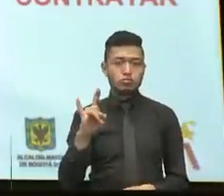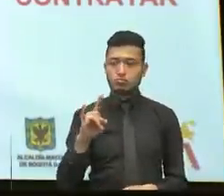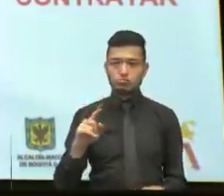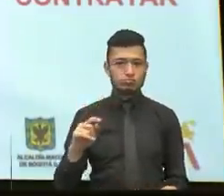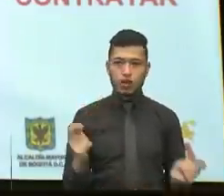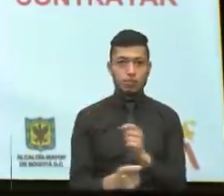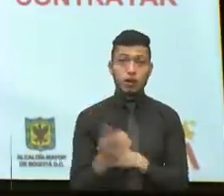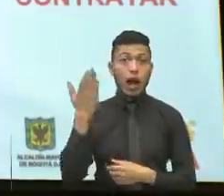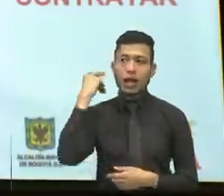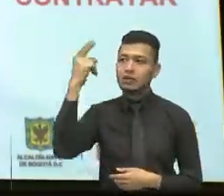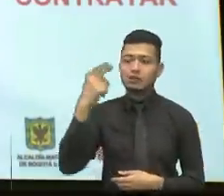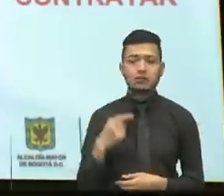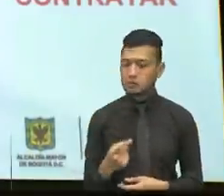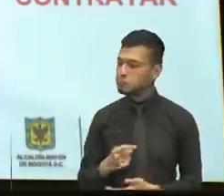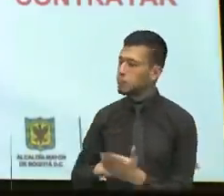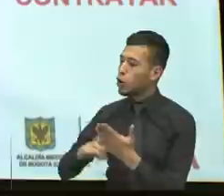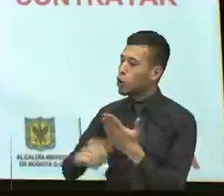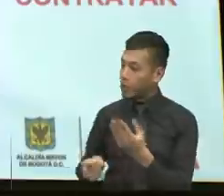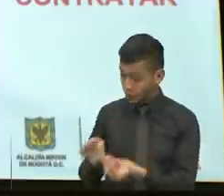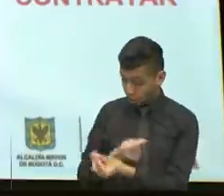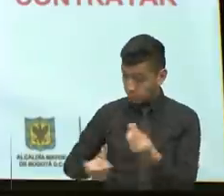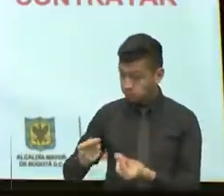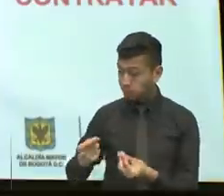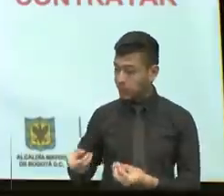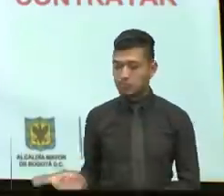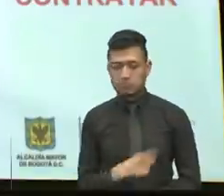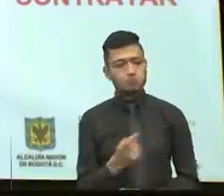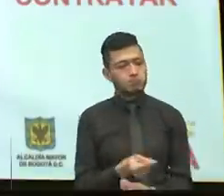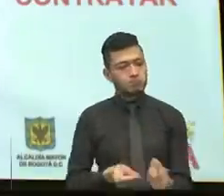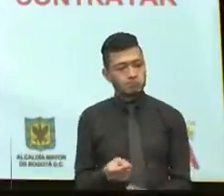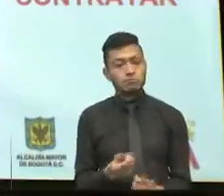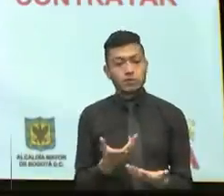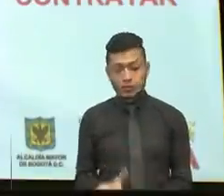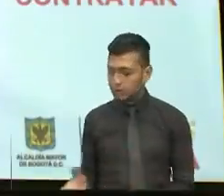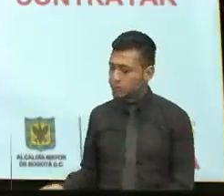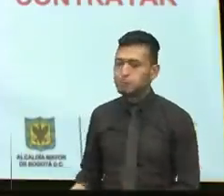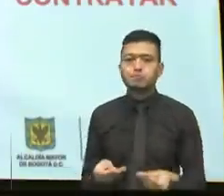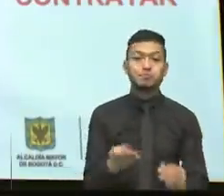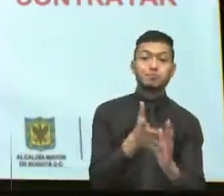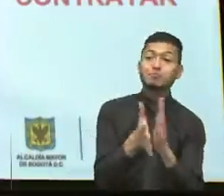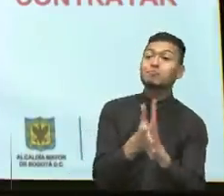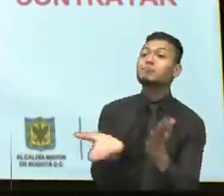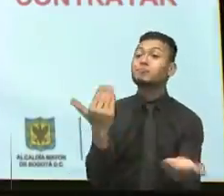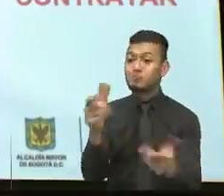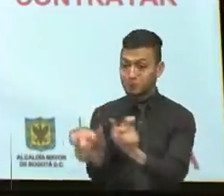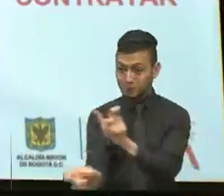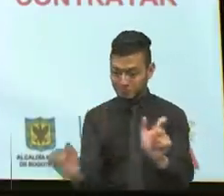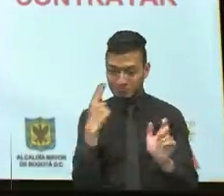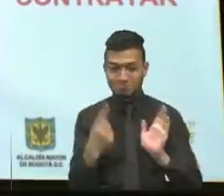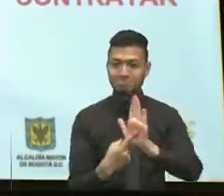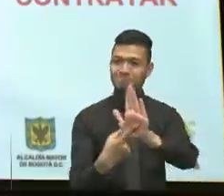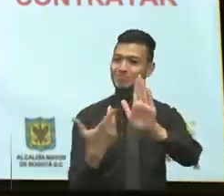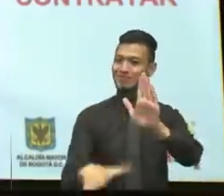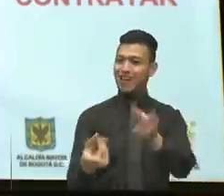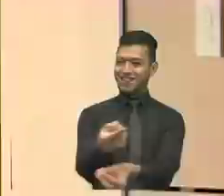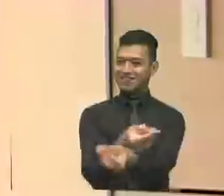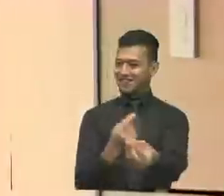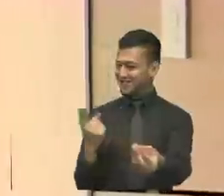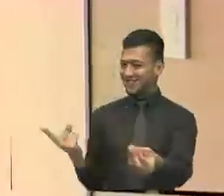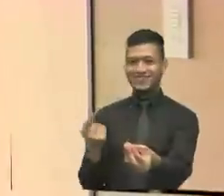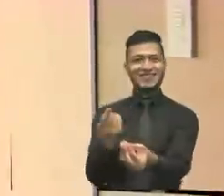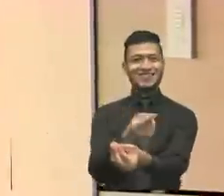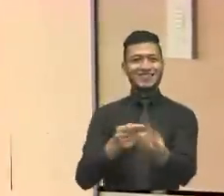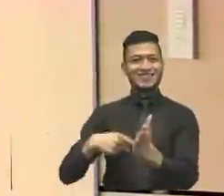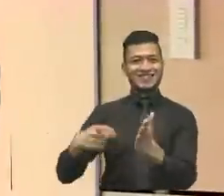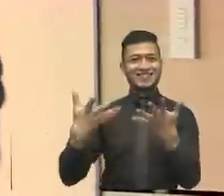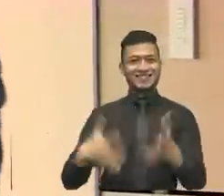nadie unos estudios y diseños, después venían a socializarlos, o sea, a contarnos lo que ya habían hecho y contratado, y pues nosotros básicamente no teníamos sin opción distinta de